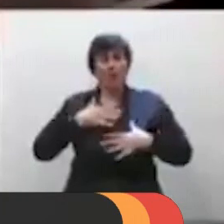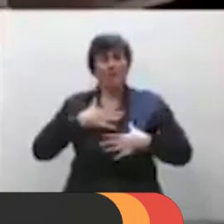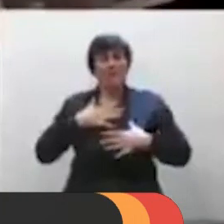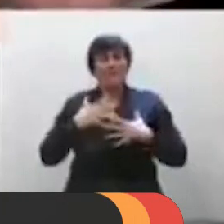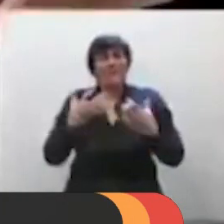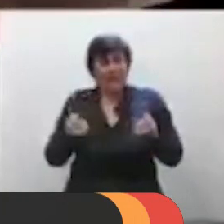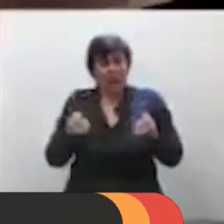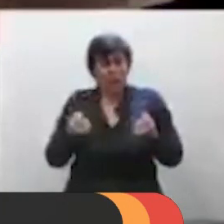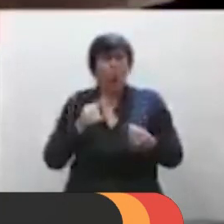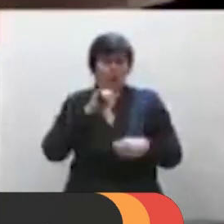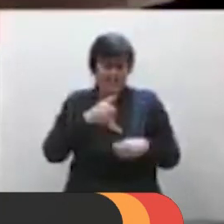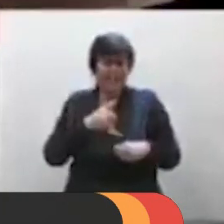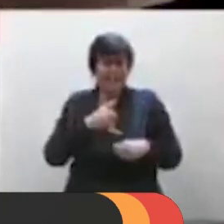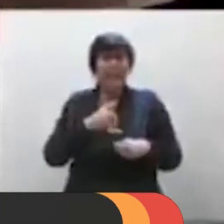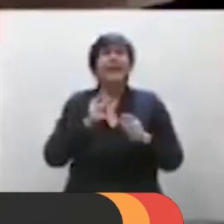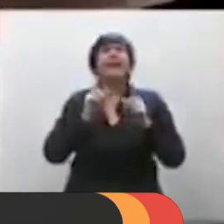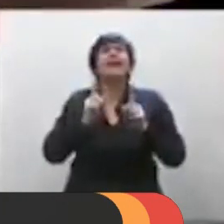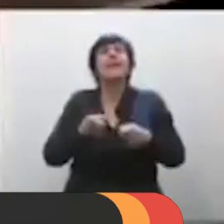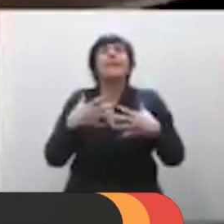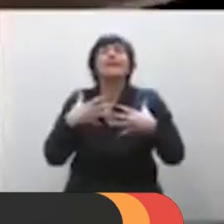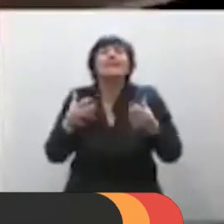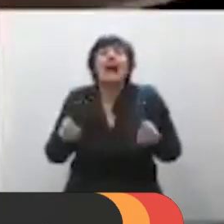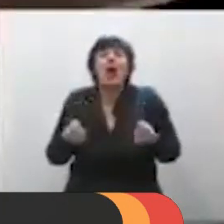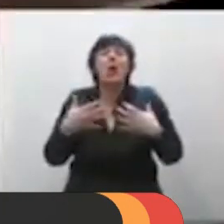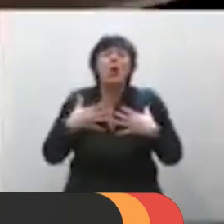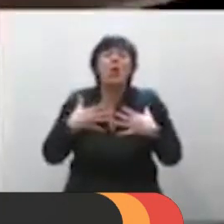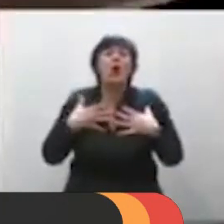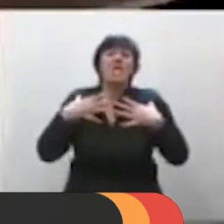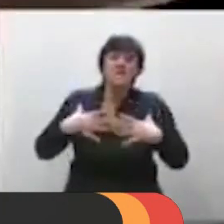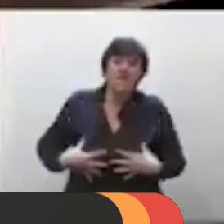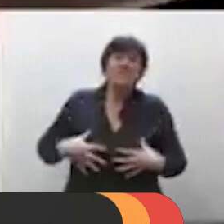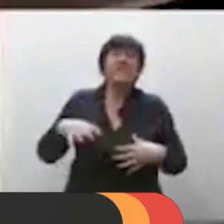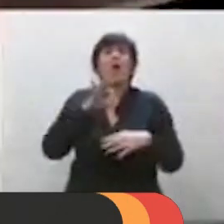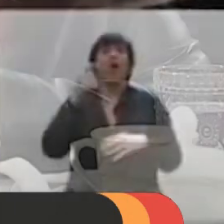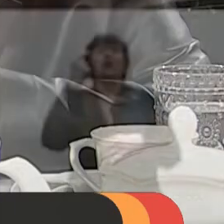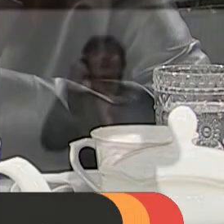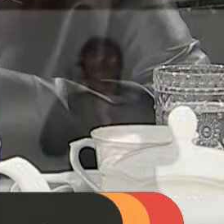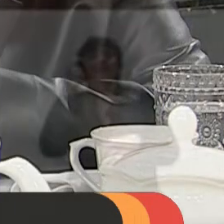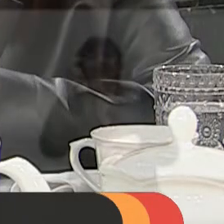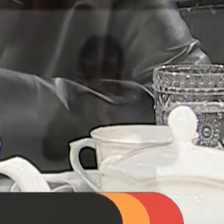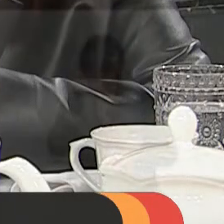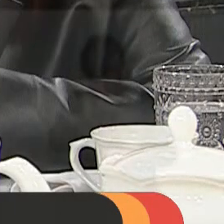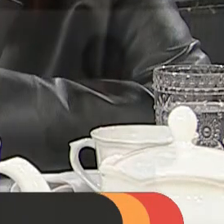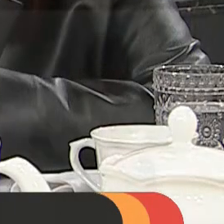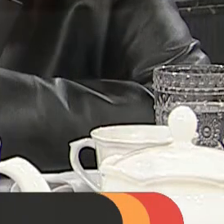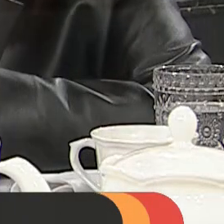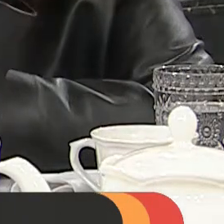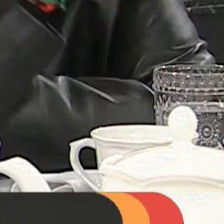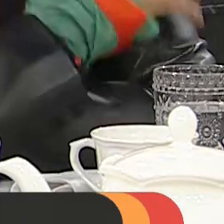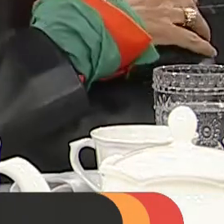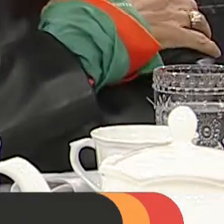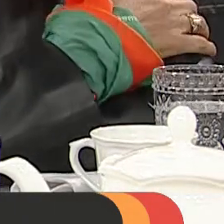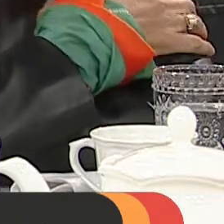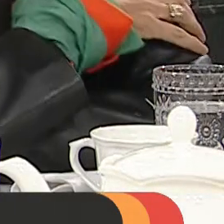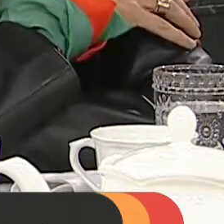esa formulación, sino en el riesgo a la salud física o psíquica de la mujer embarazada, tendríamos que hablar... Esto para